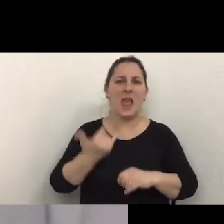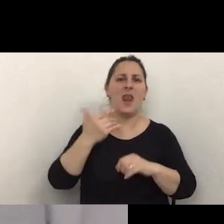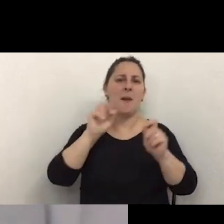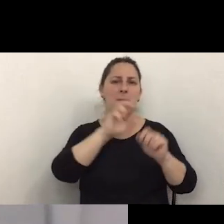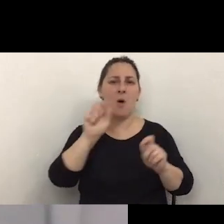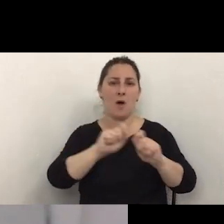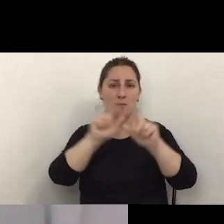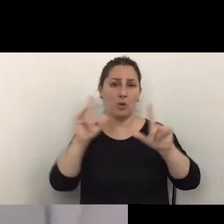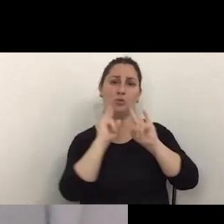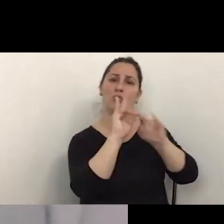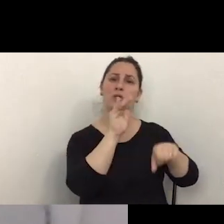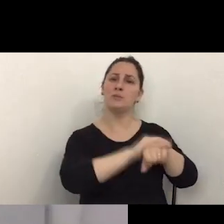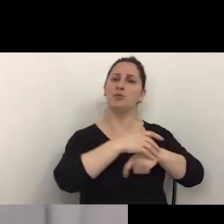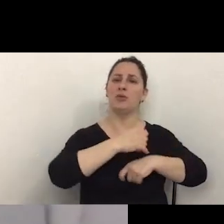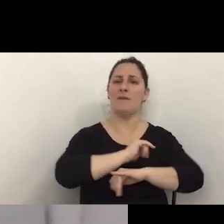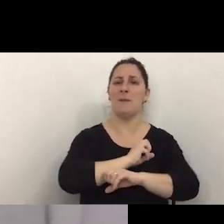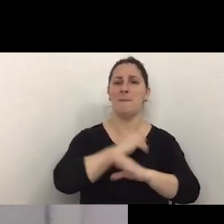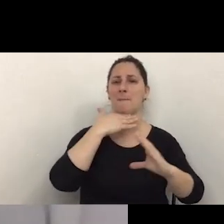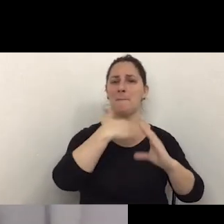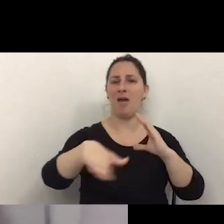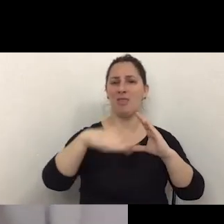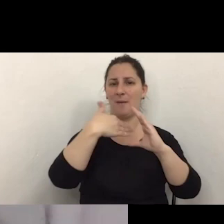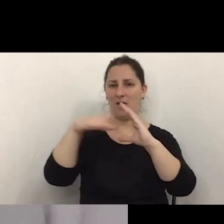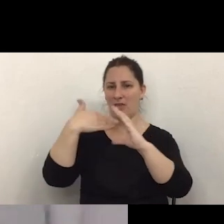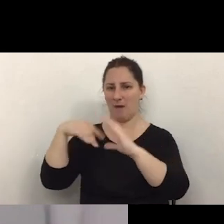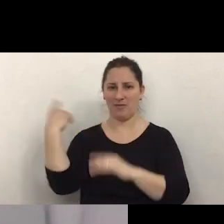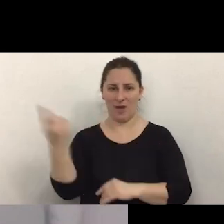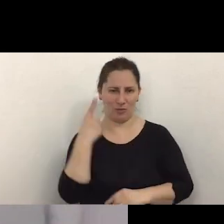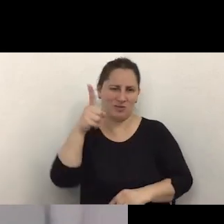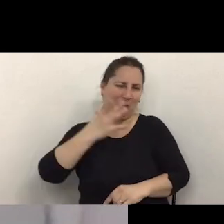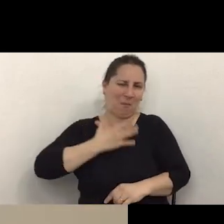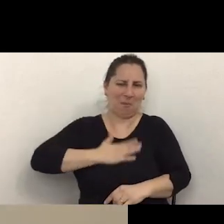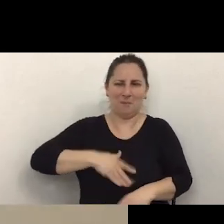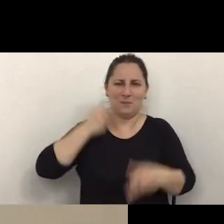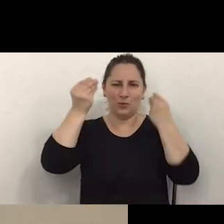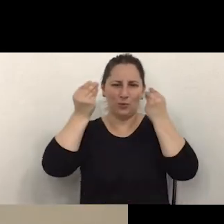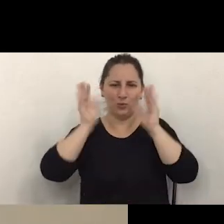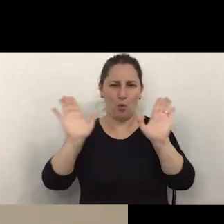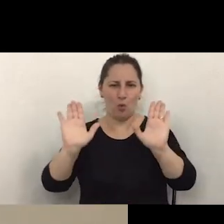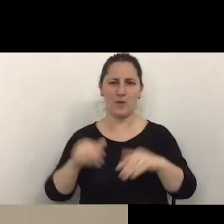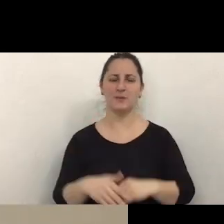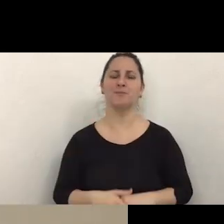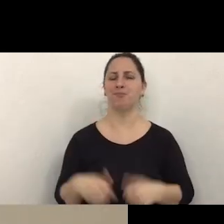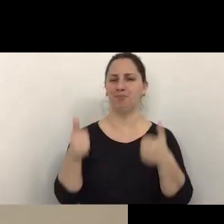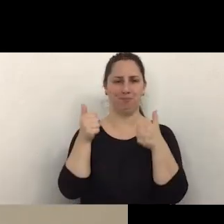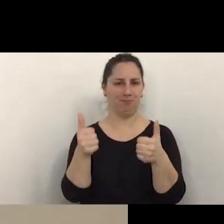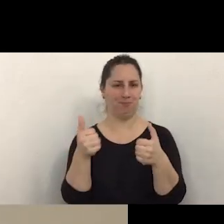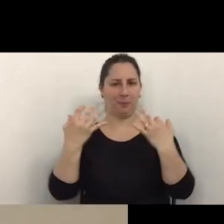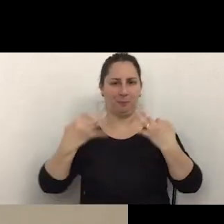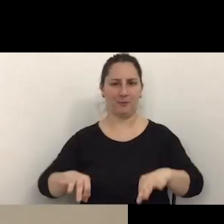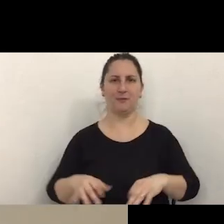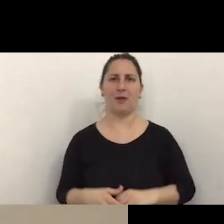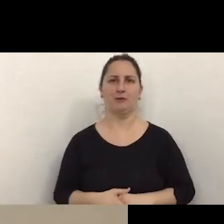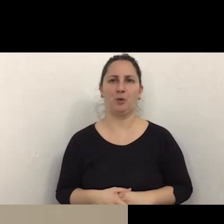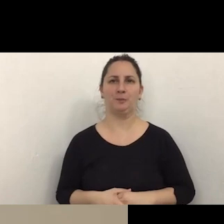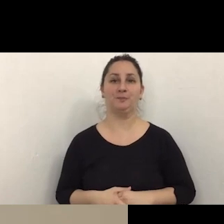lo distribuyen a los participantes, así que quédate tranquila. Perfecto, perfecto. Bueno, entonces, a ver si